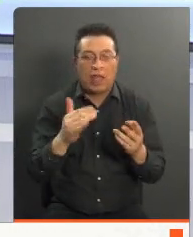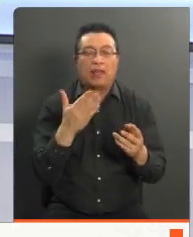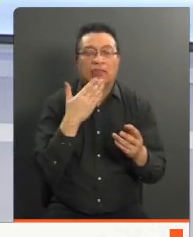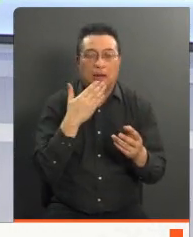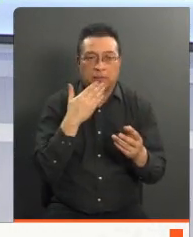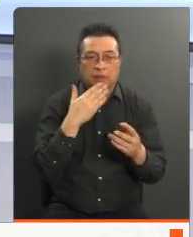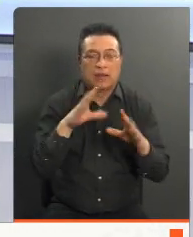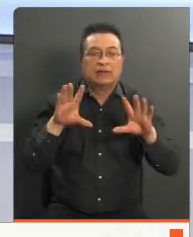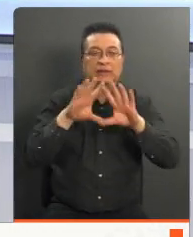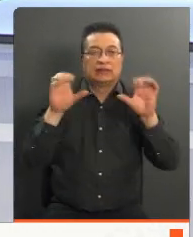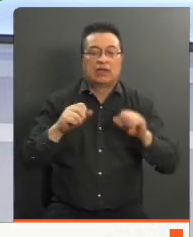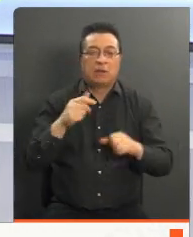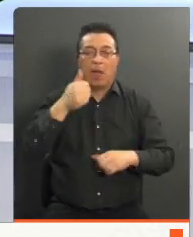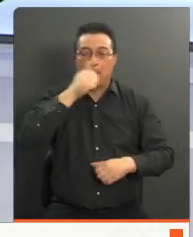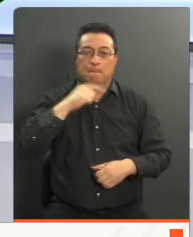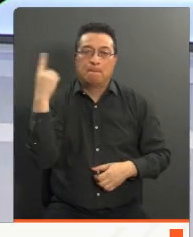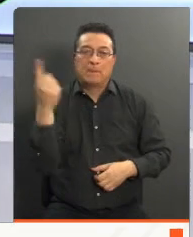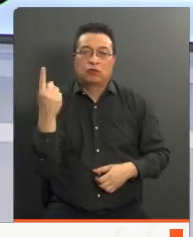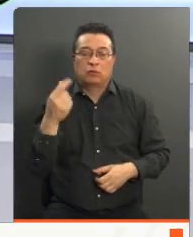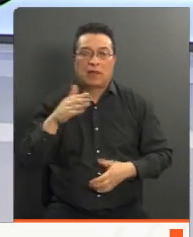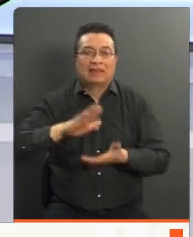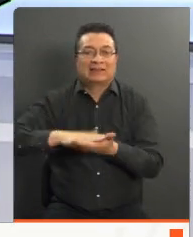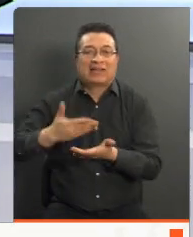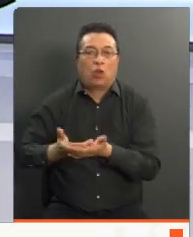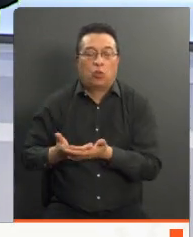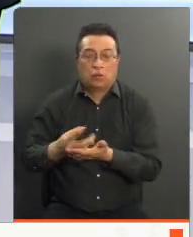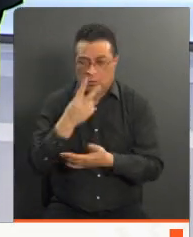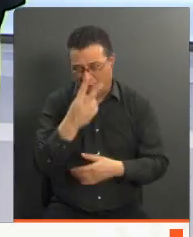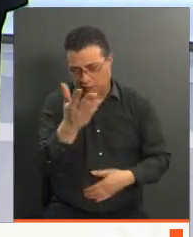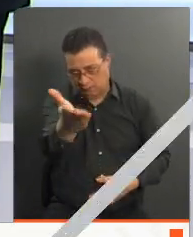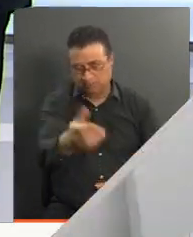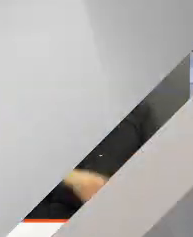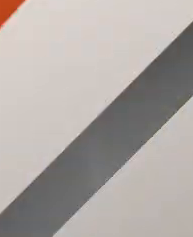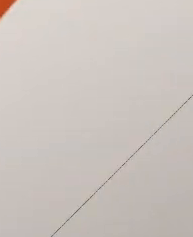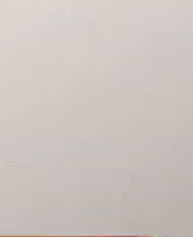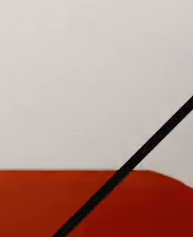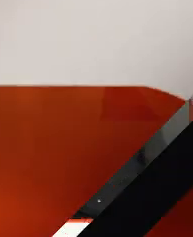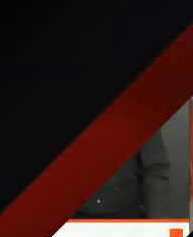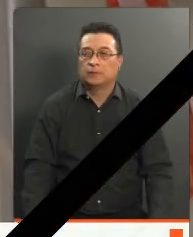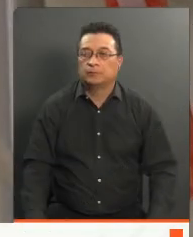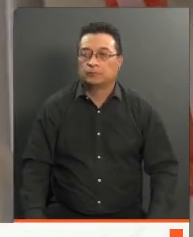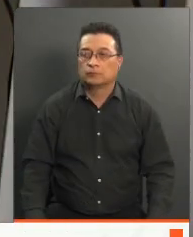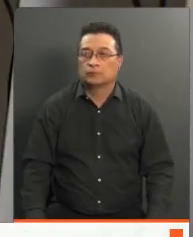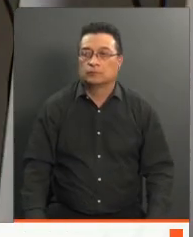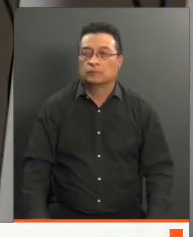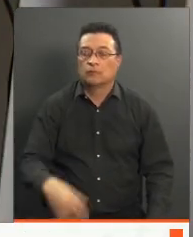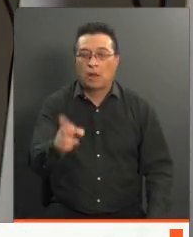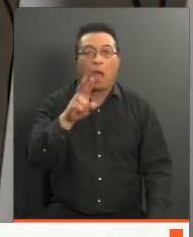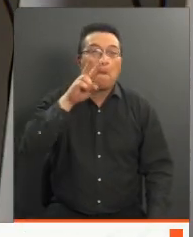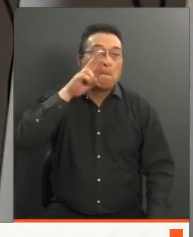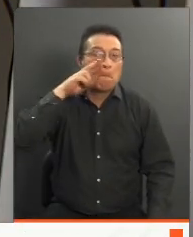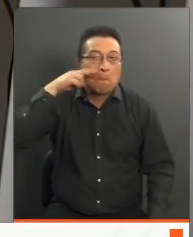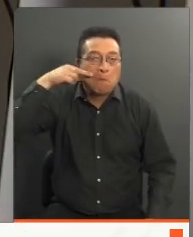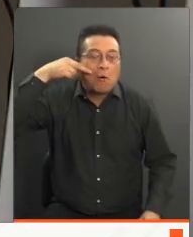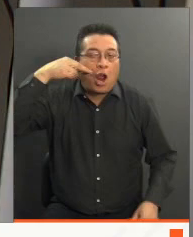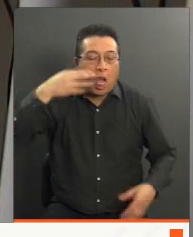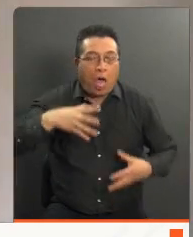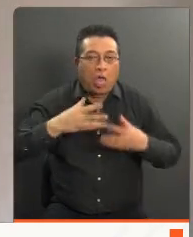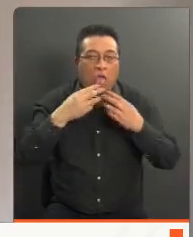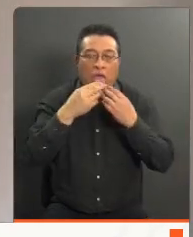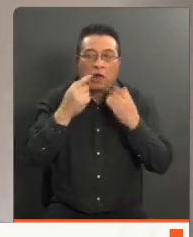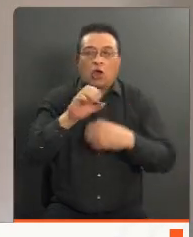sistema privado de salud. Lo revisamos a continuación. Se ponía morada y tenía